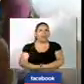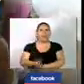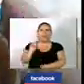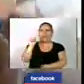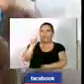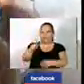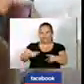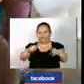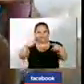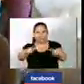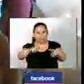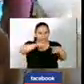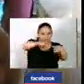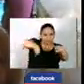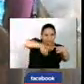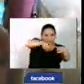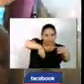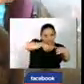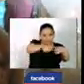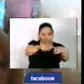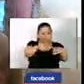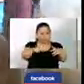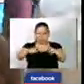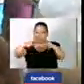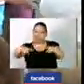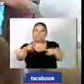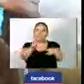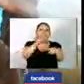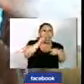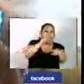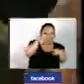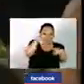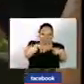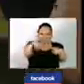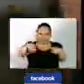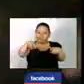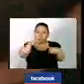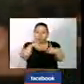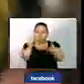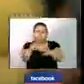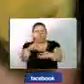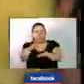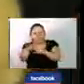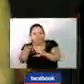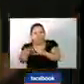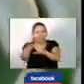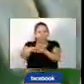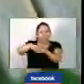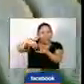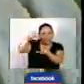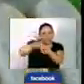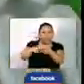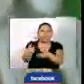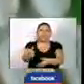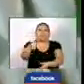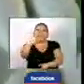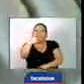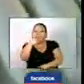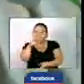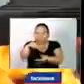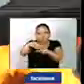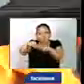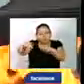agreguemos el complemento de los platillos casamiento aguacate cuajada y